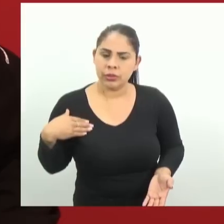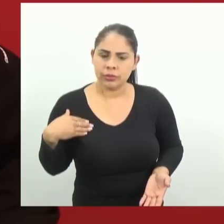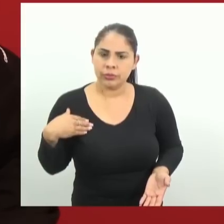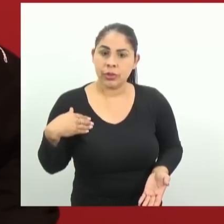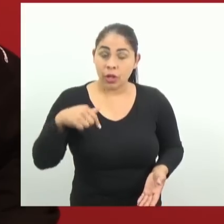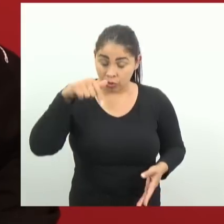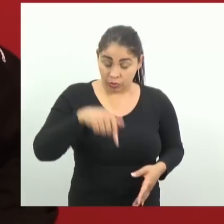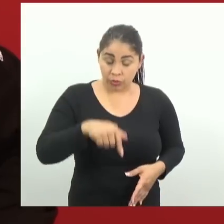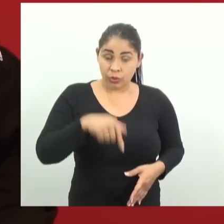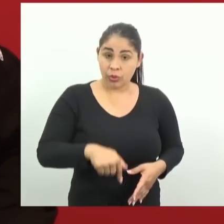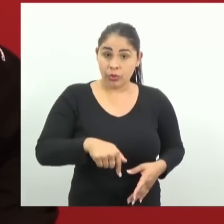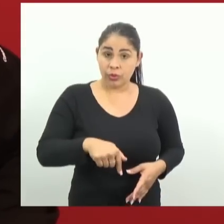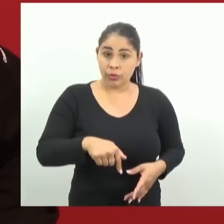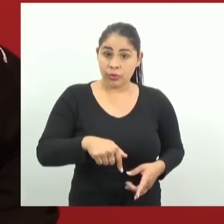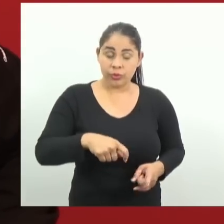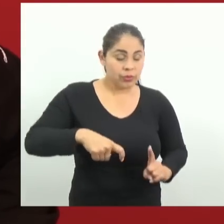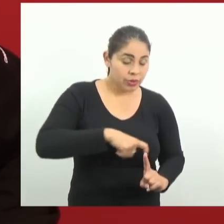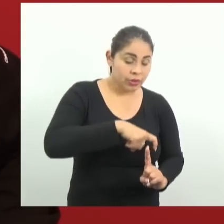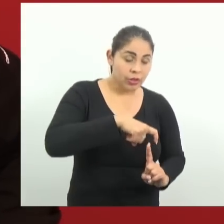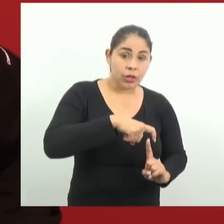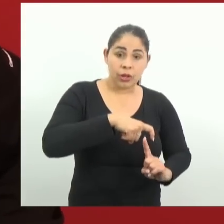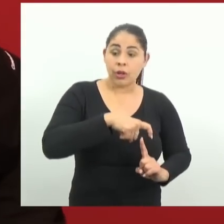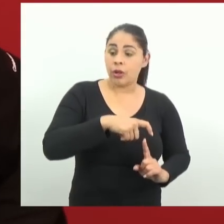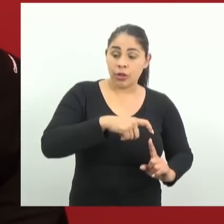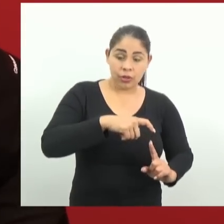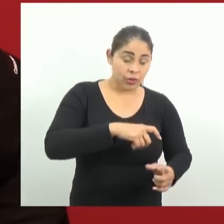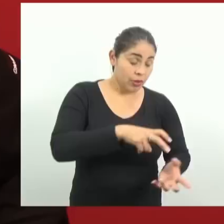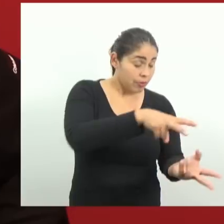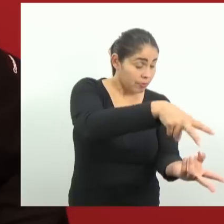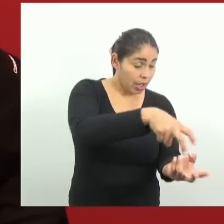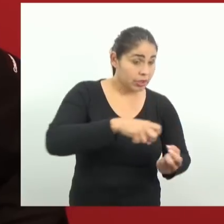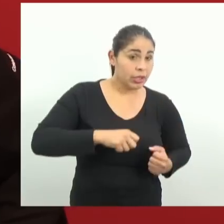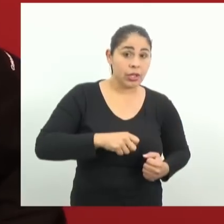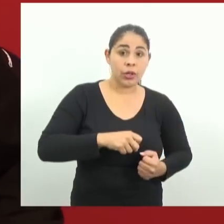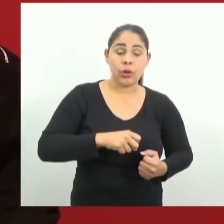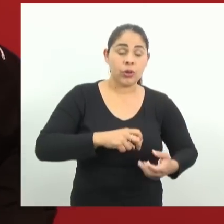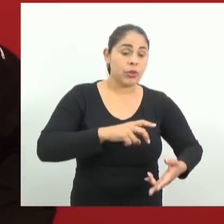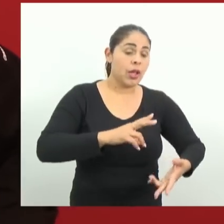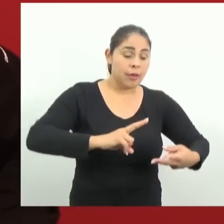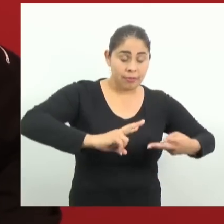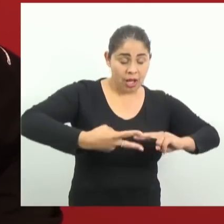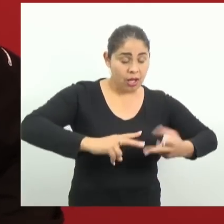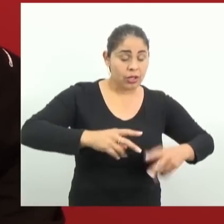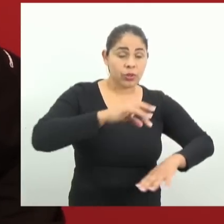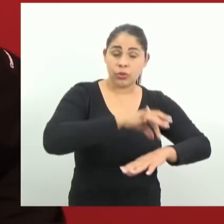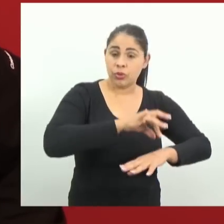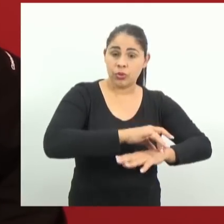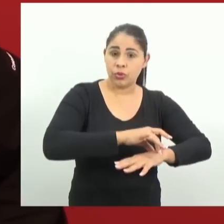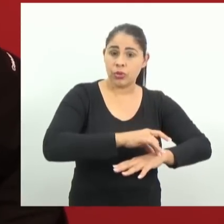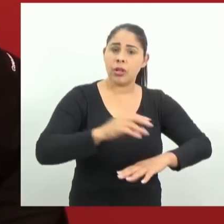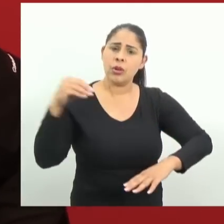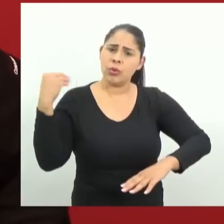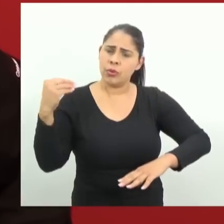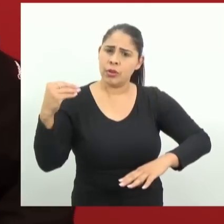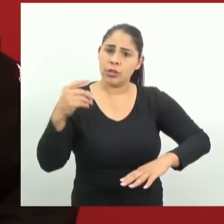Que hoy empieces con el Evangelio de Mateo, luego Marcos, Lucas, Juan, Carta de los Hechos, y